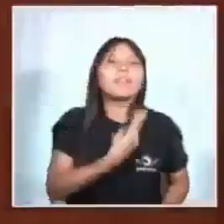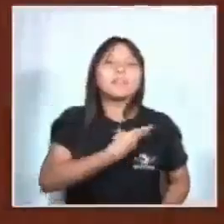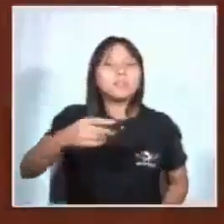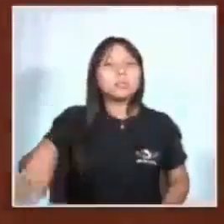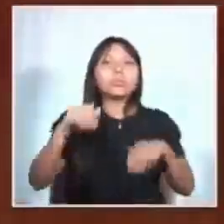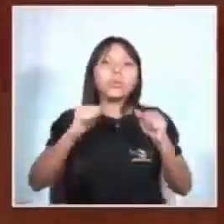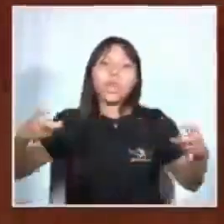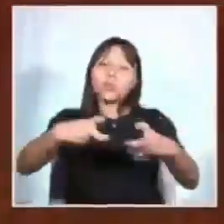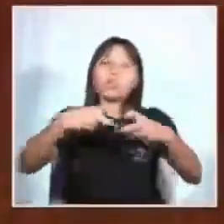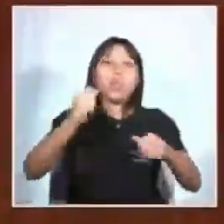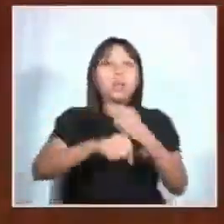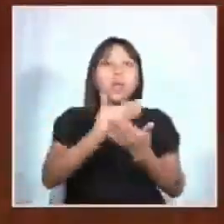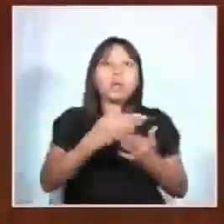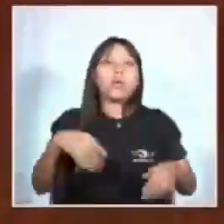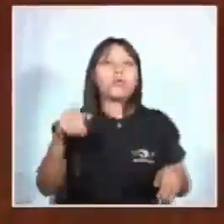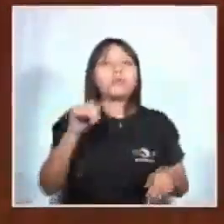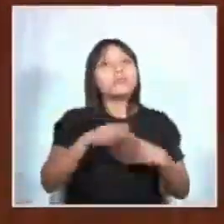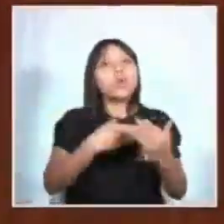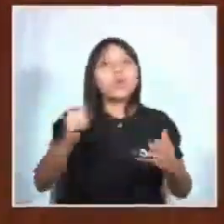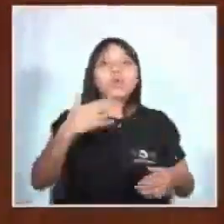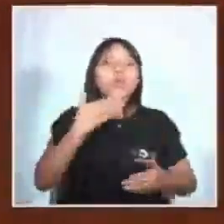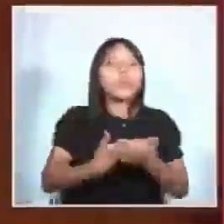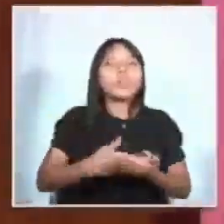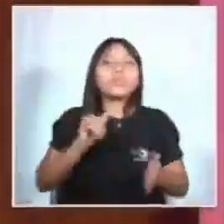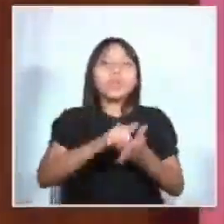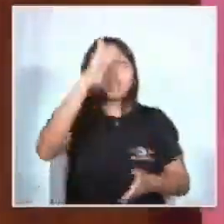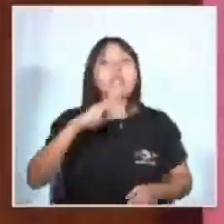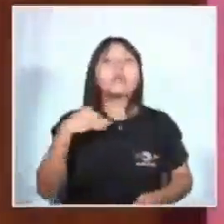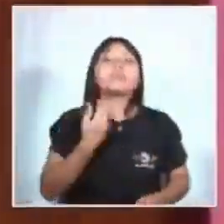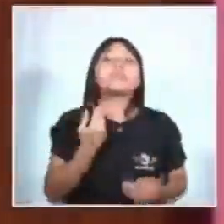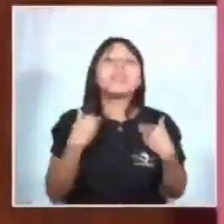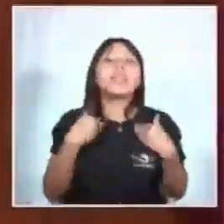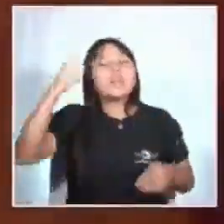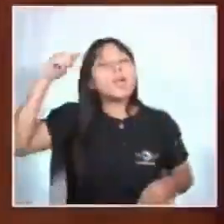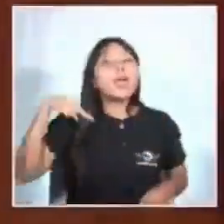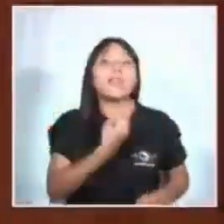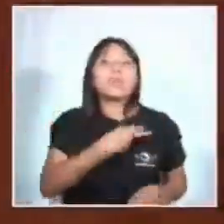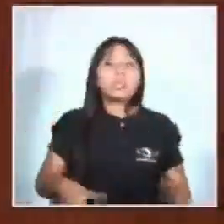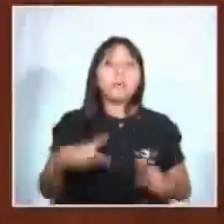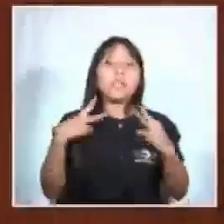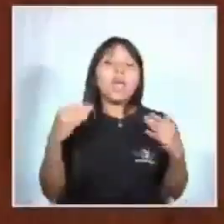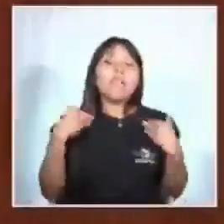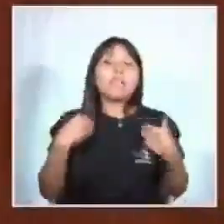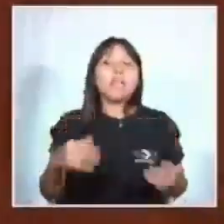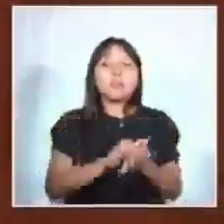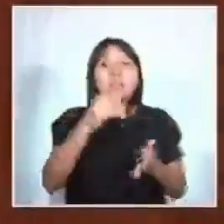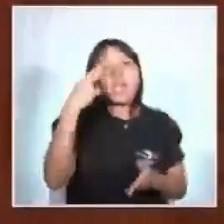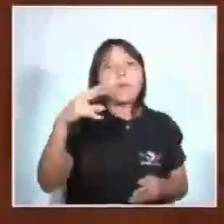conectar con todo lo bueno que Dios tiene para nuestra vida, tenemos que, número uno, diga conmigo, identificar el momento.